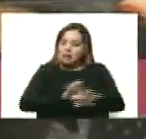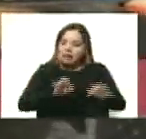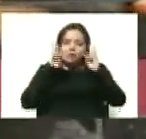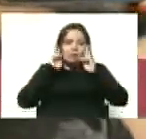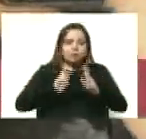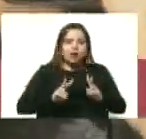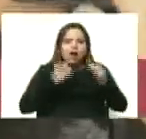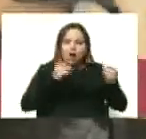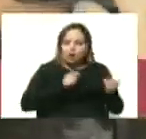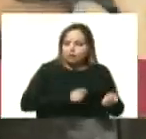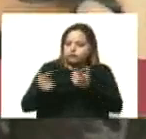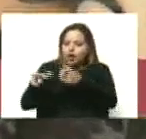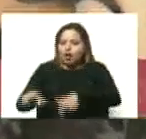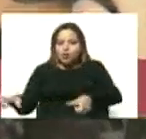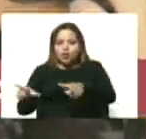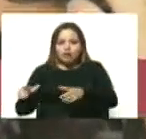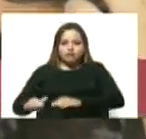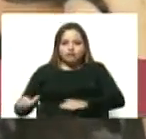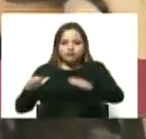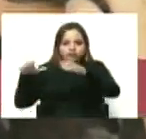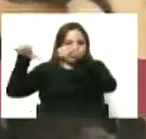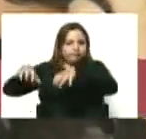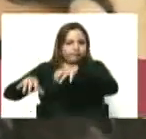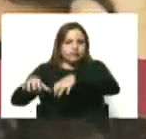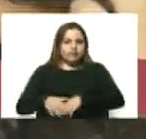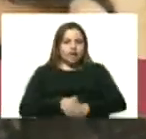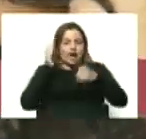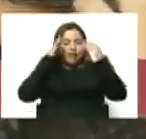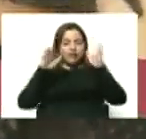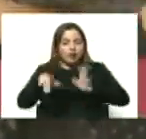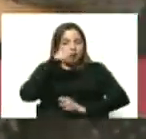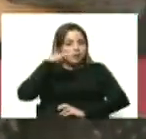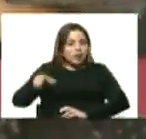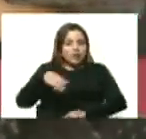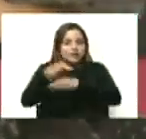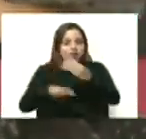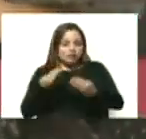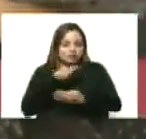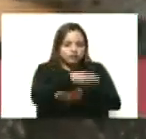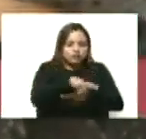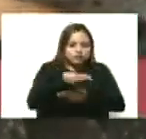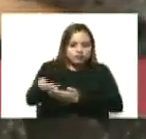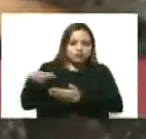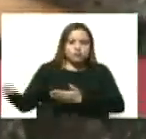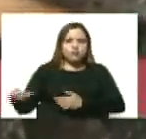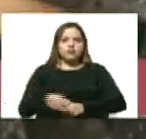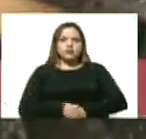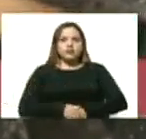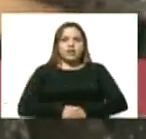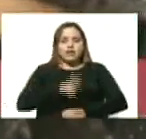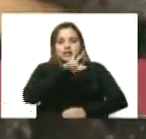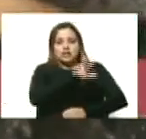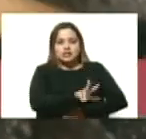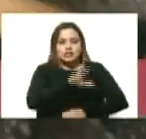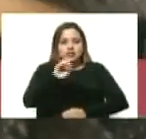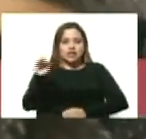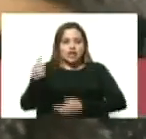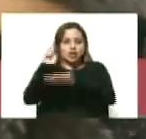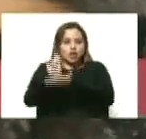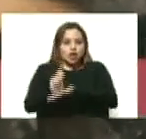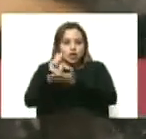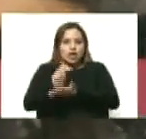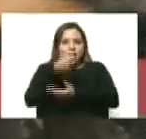quebradas, atendiendo a nuestra gente. Acabamos de hacer la entrega de 300 toneladas de